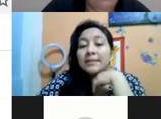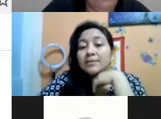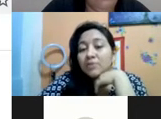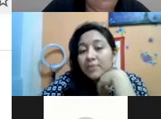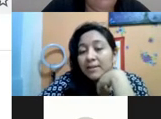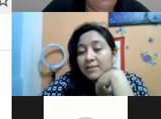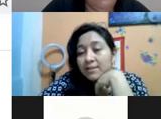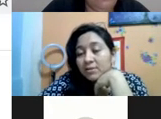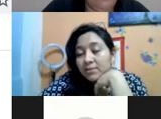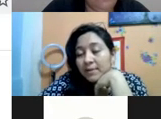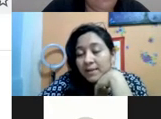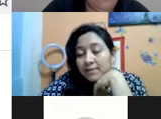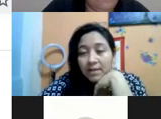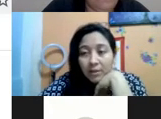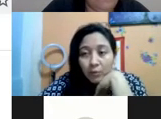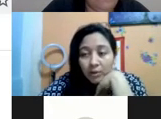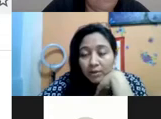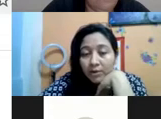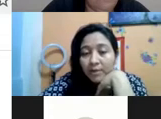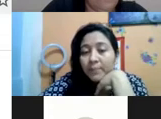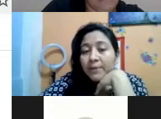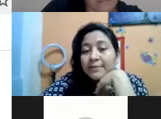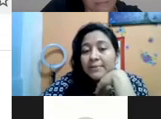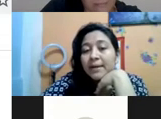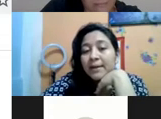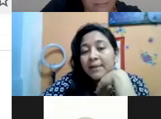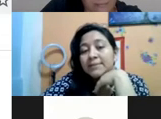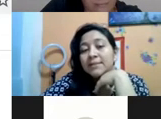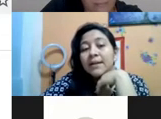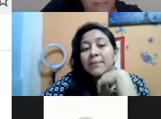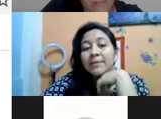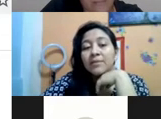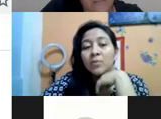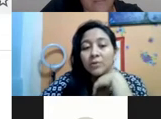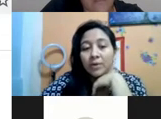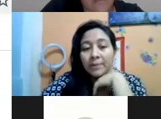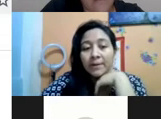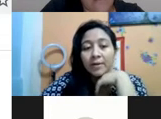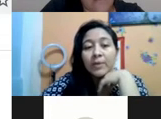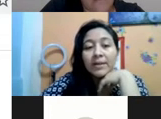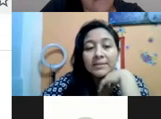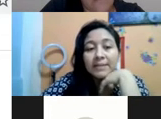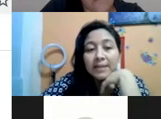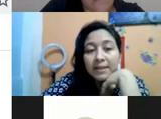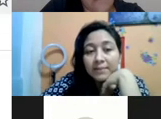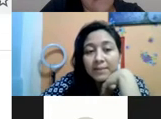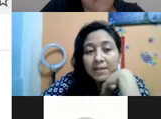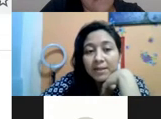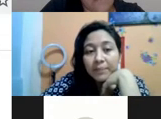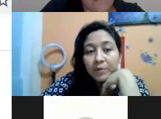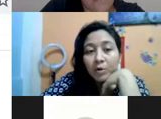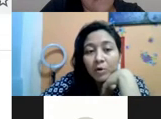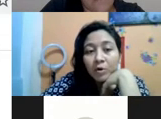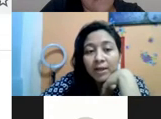Y no se va a cerrar en 1 ni 2 horas después, se va a cerrar en 24 horas para que lo puedan hacer entre